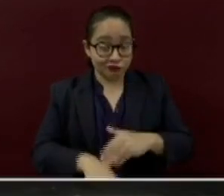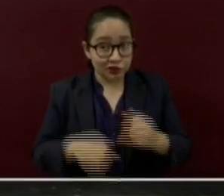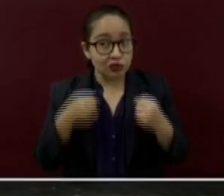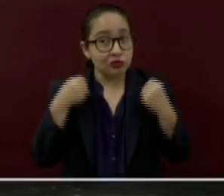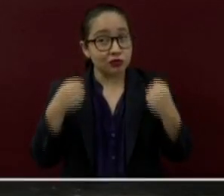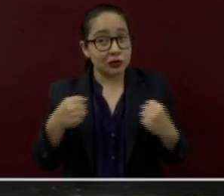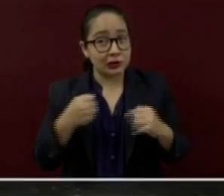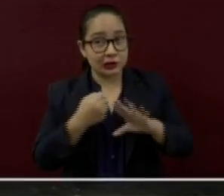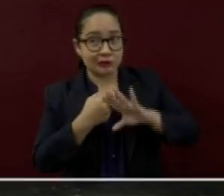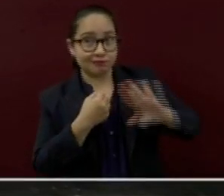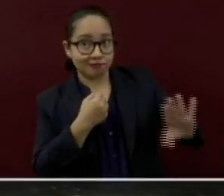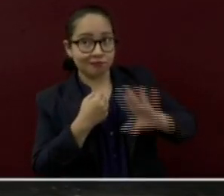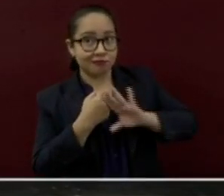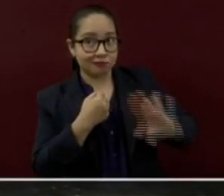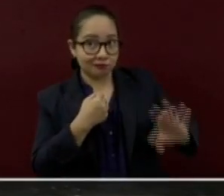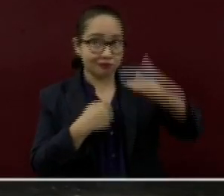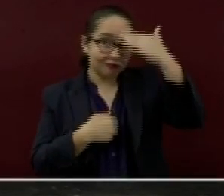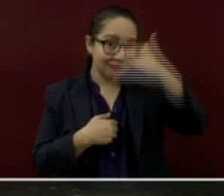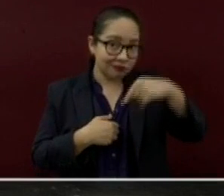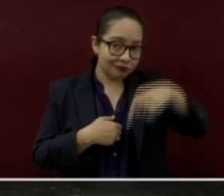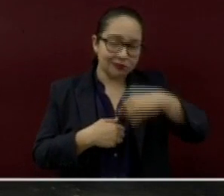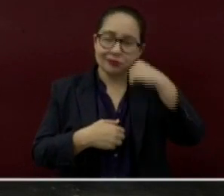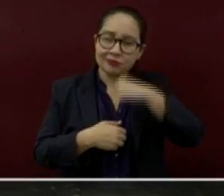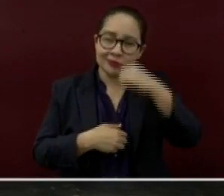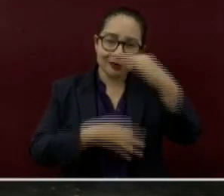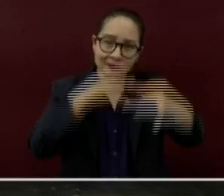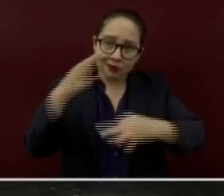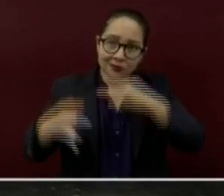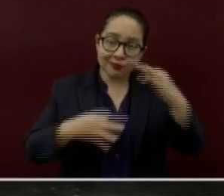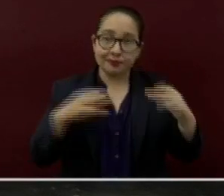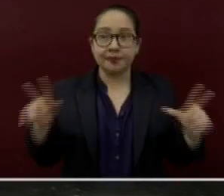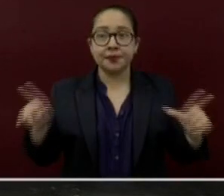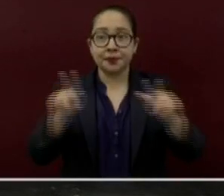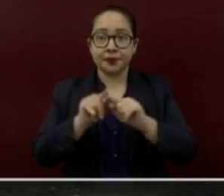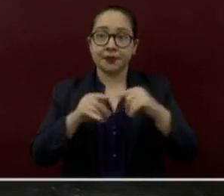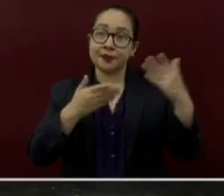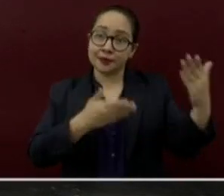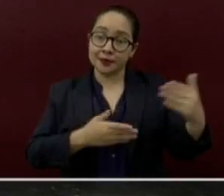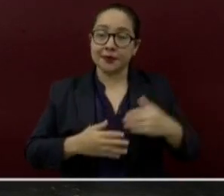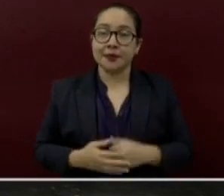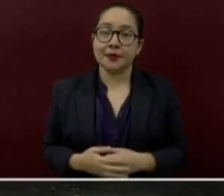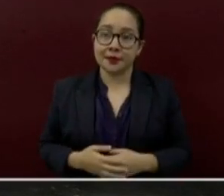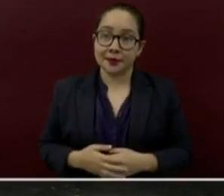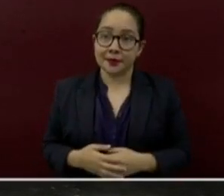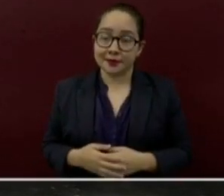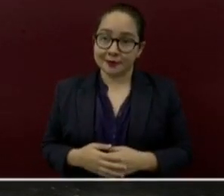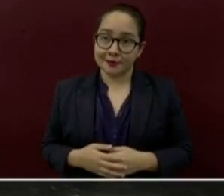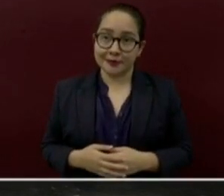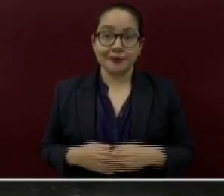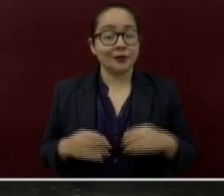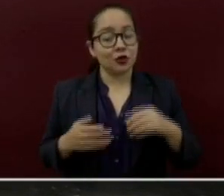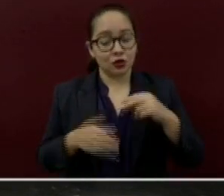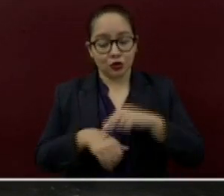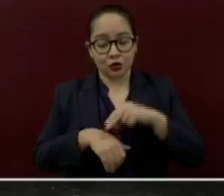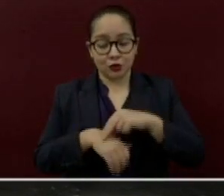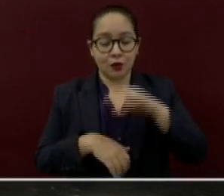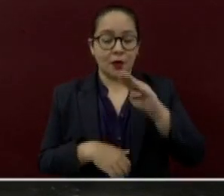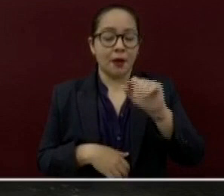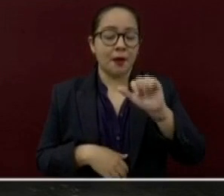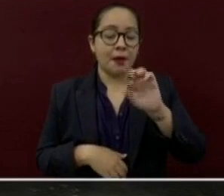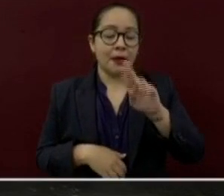protección que tanto mencionamos en este espacio por mi parte es todo paso el turno del doctor bartolo avendaño